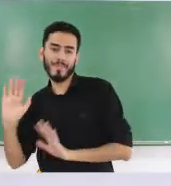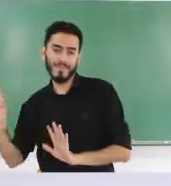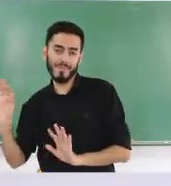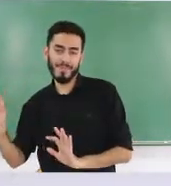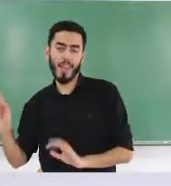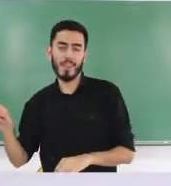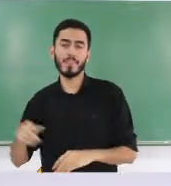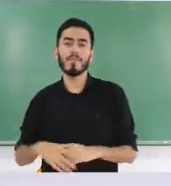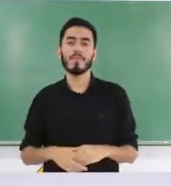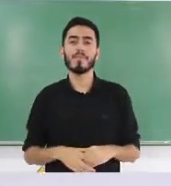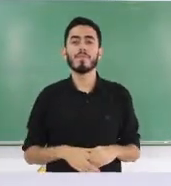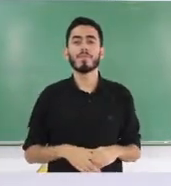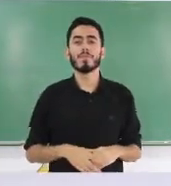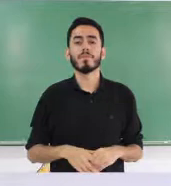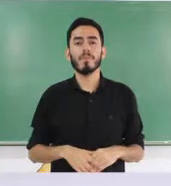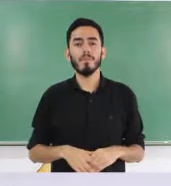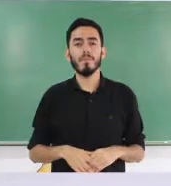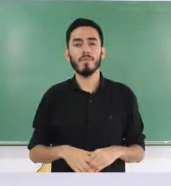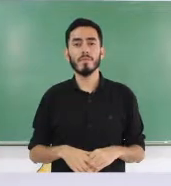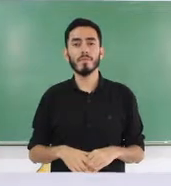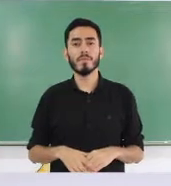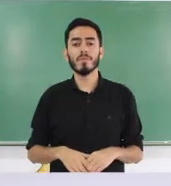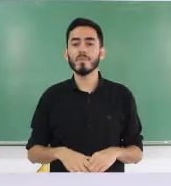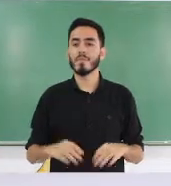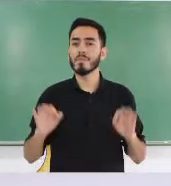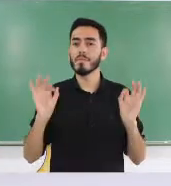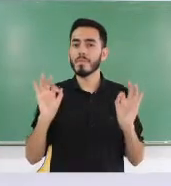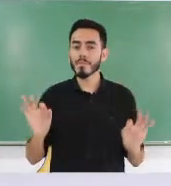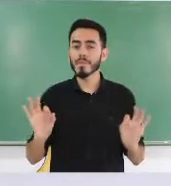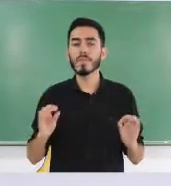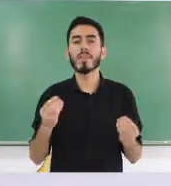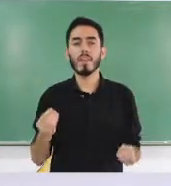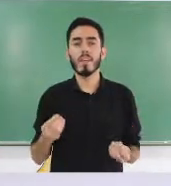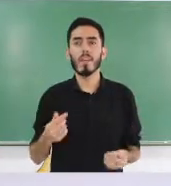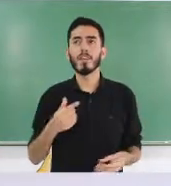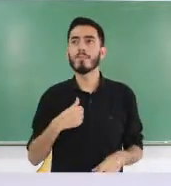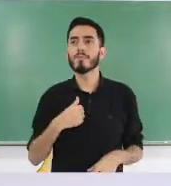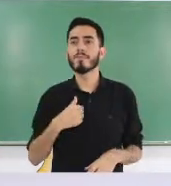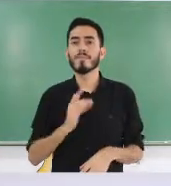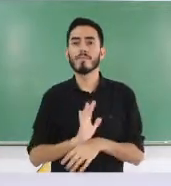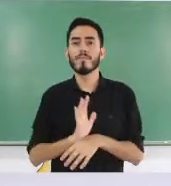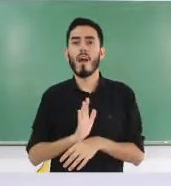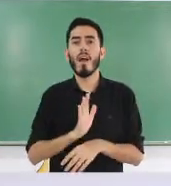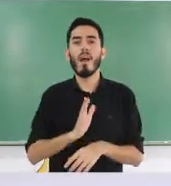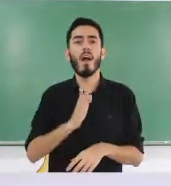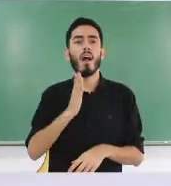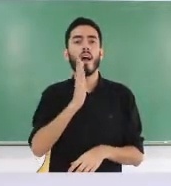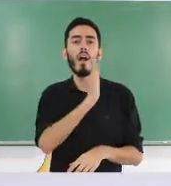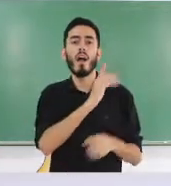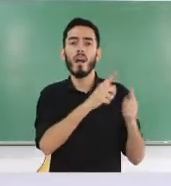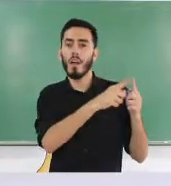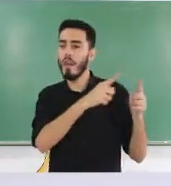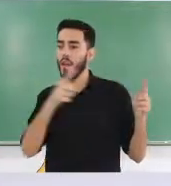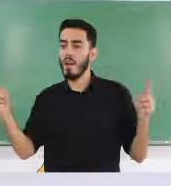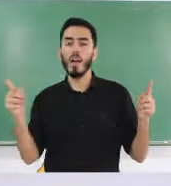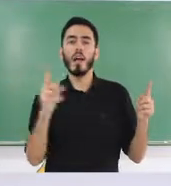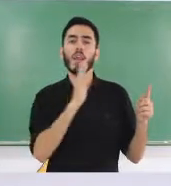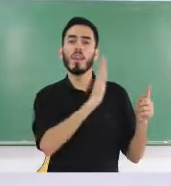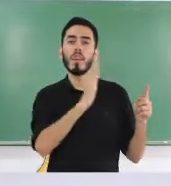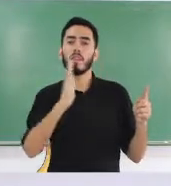extremo del segmento. Una vez que tengo esto, ¿qué es lo que hice? Dividí al segmento en tres partes